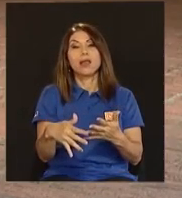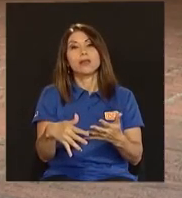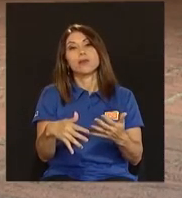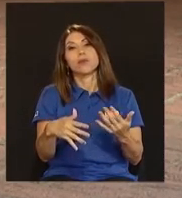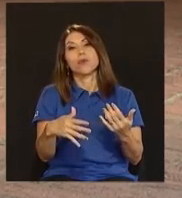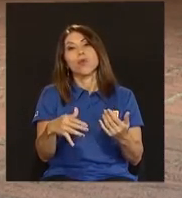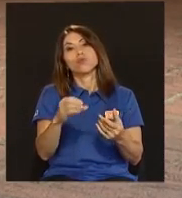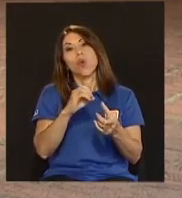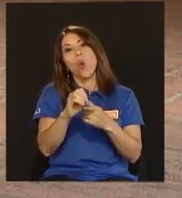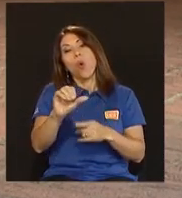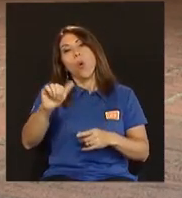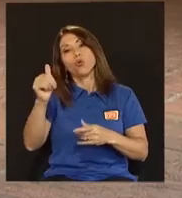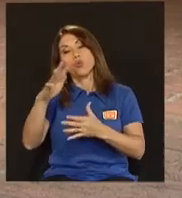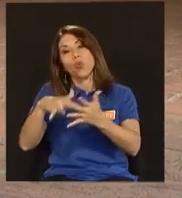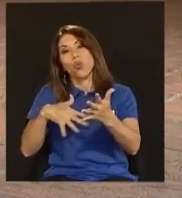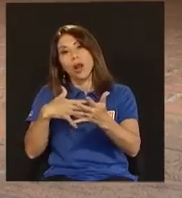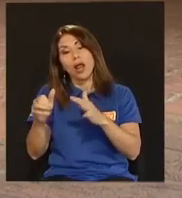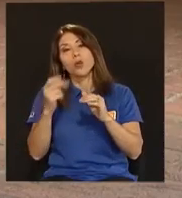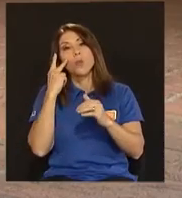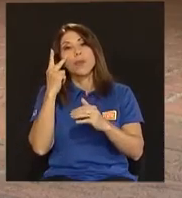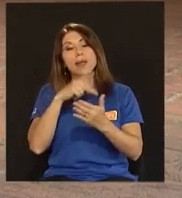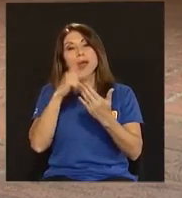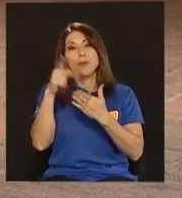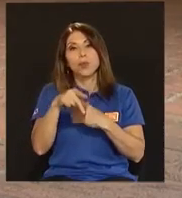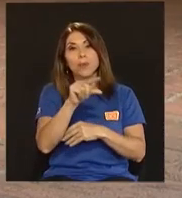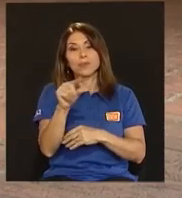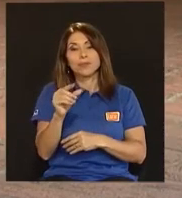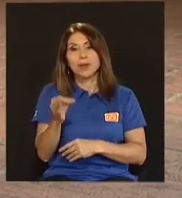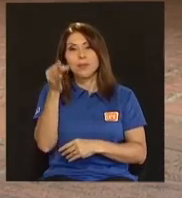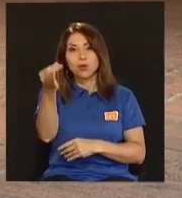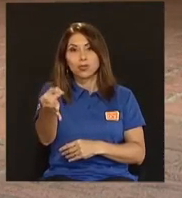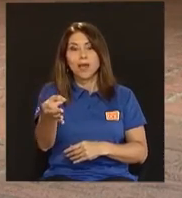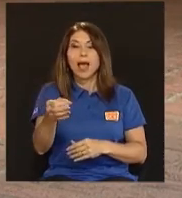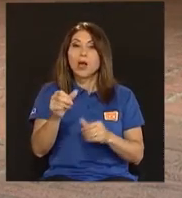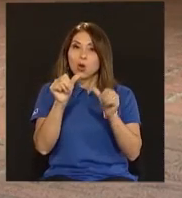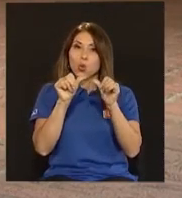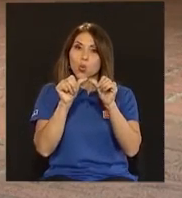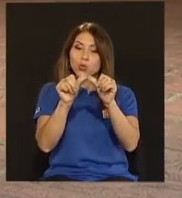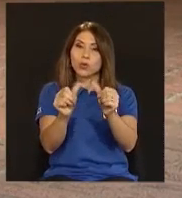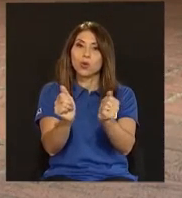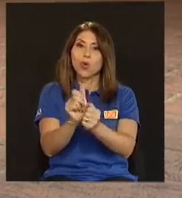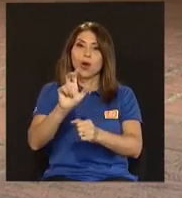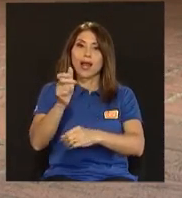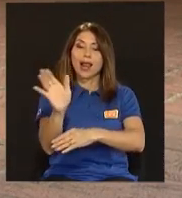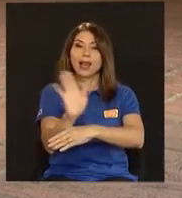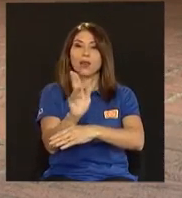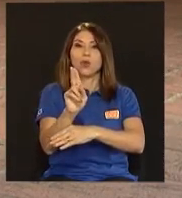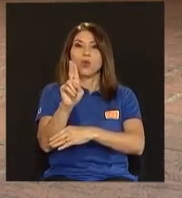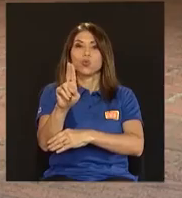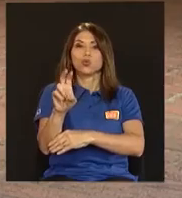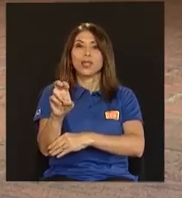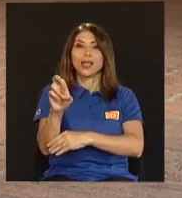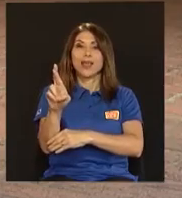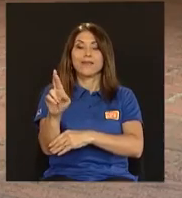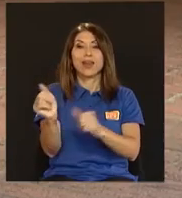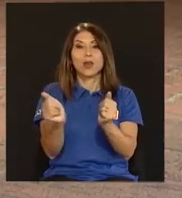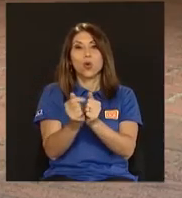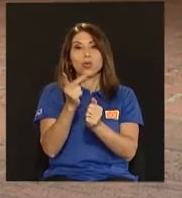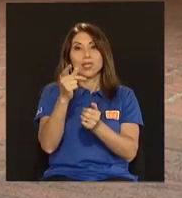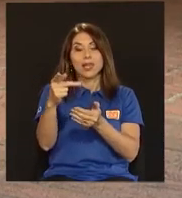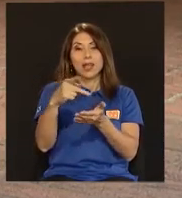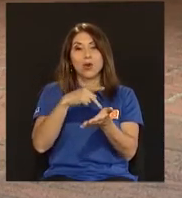otras nos acompañen la próxima semana, y quédense con Canal UCR, donde con los